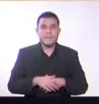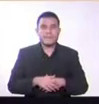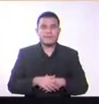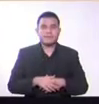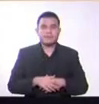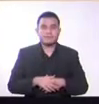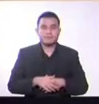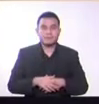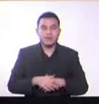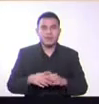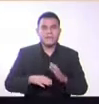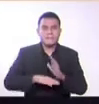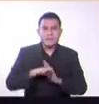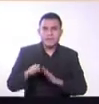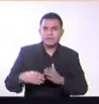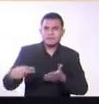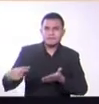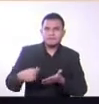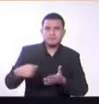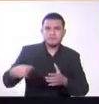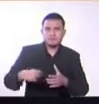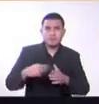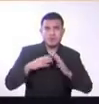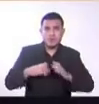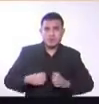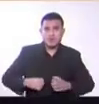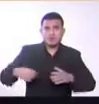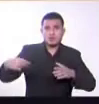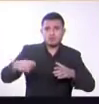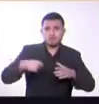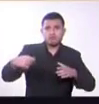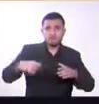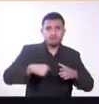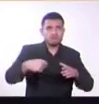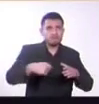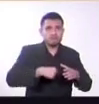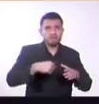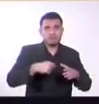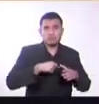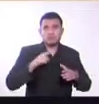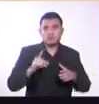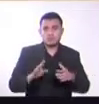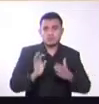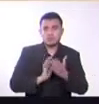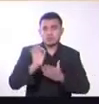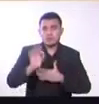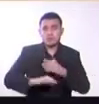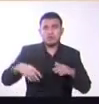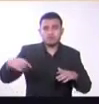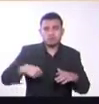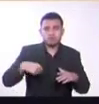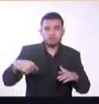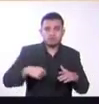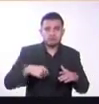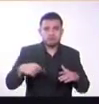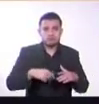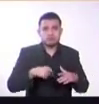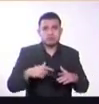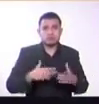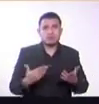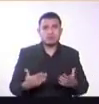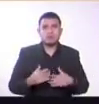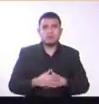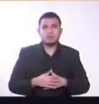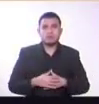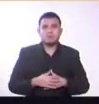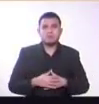que más se recauda, ¿verdad? Sí. O sea, el Estado, entonces, basa su programa de recaudación en un impuesto que es de